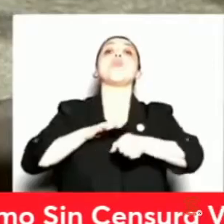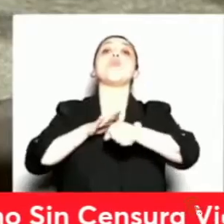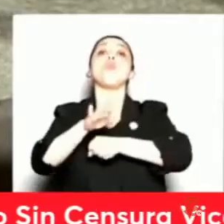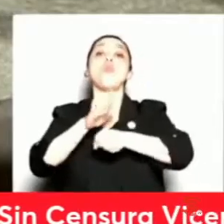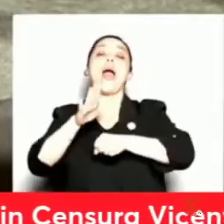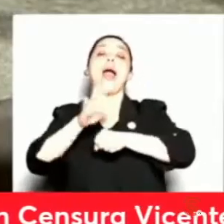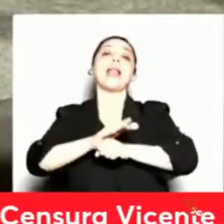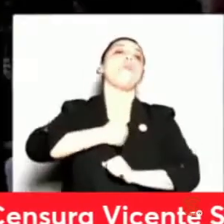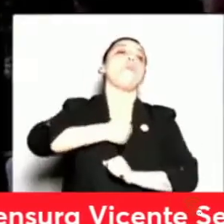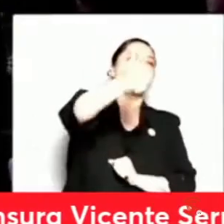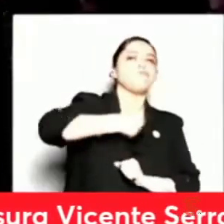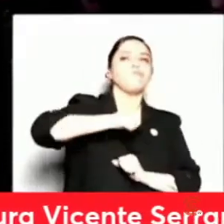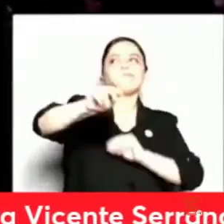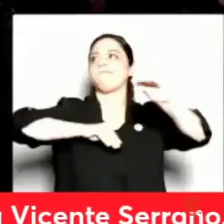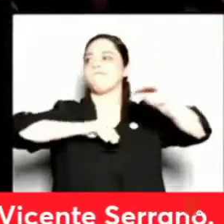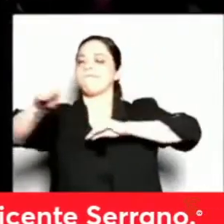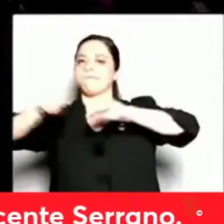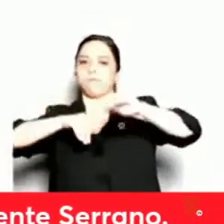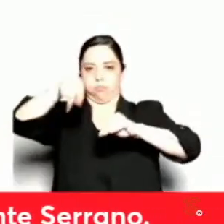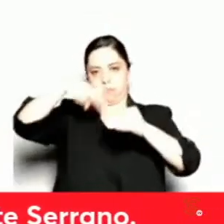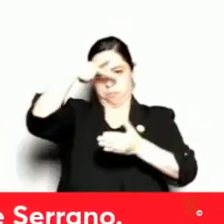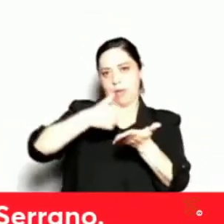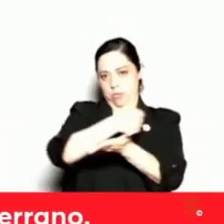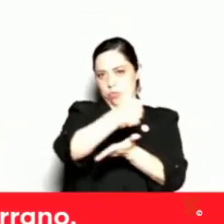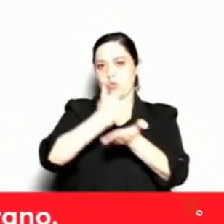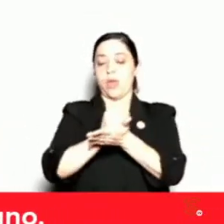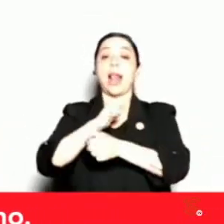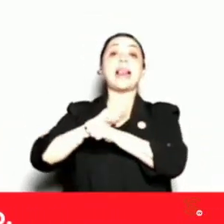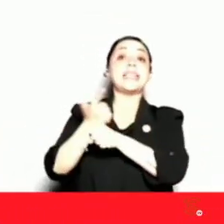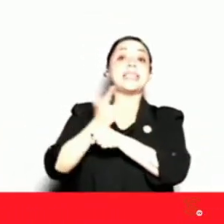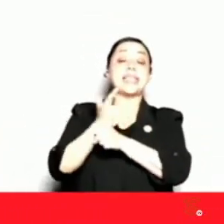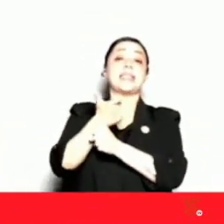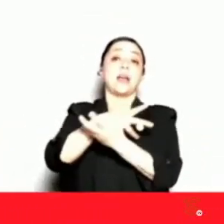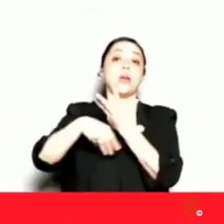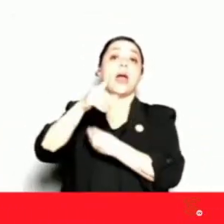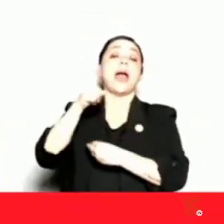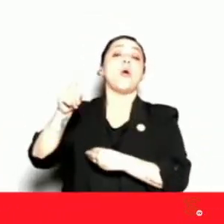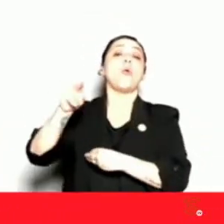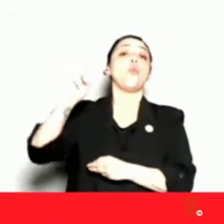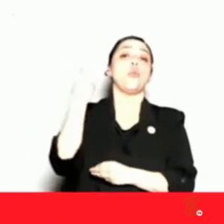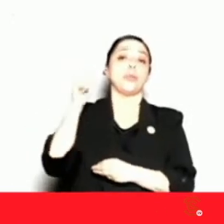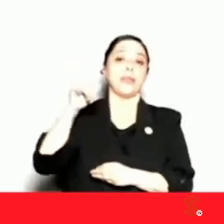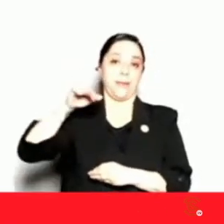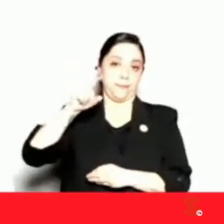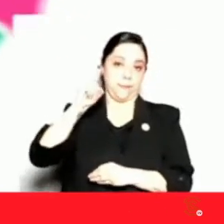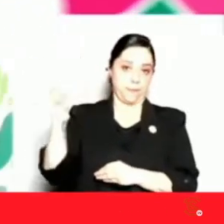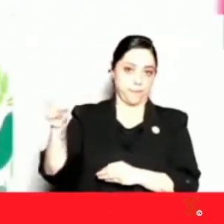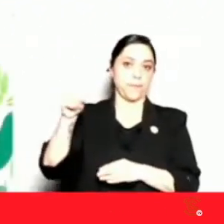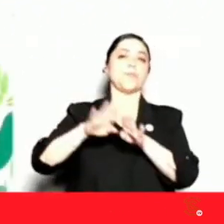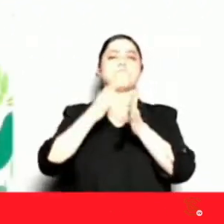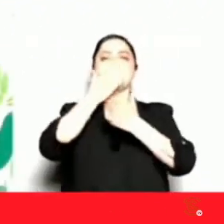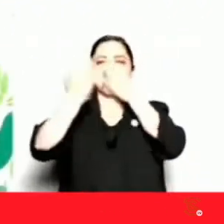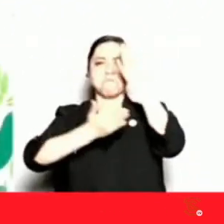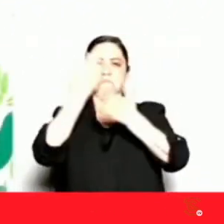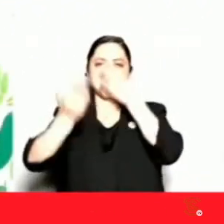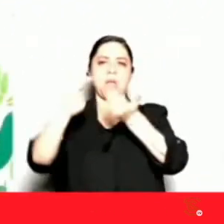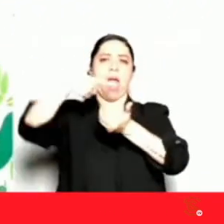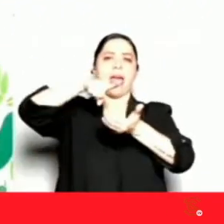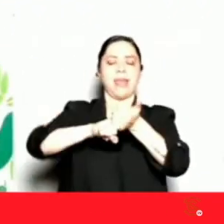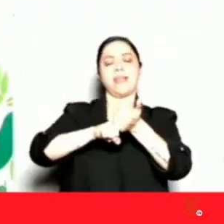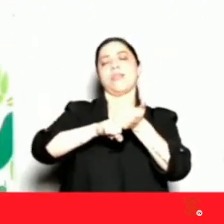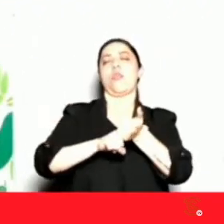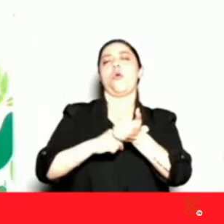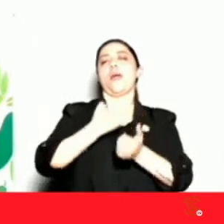México. Es licenciado en Economía por la UNAM, con estudios de maestría y doctorado en la Facultad de Ciencias